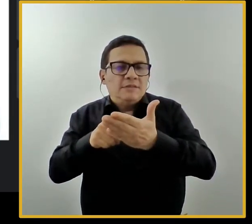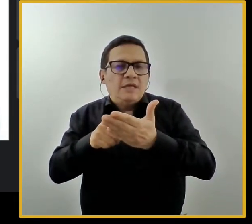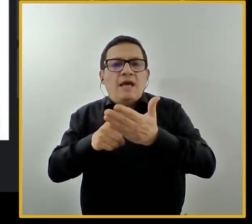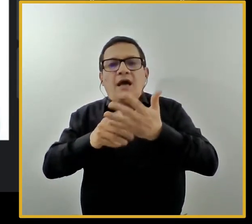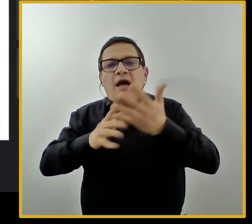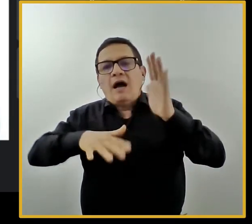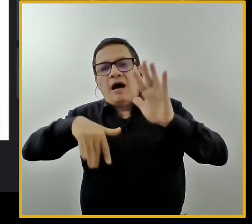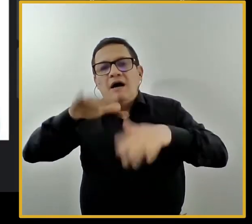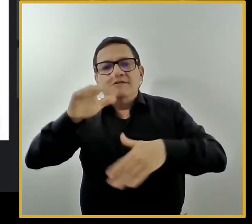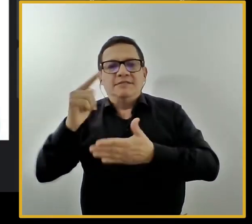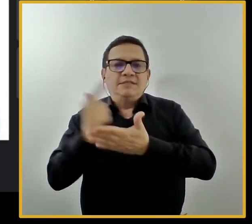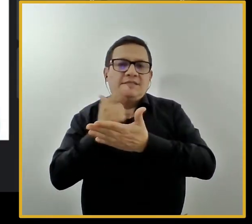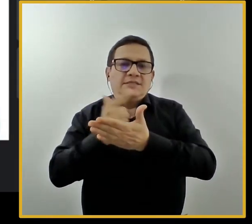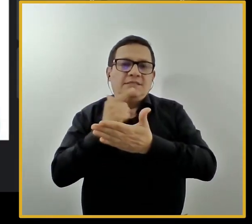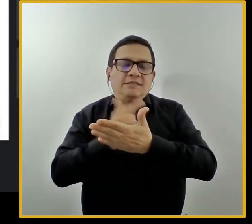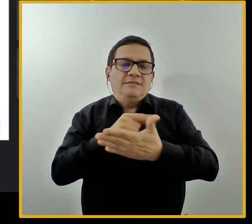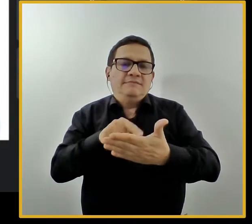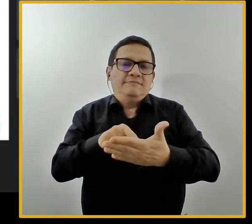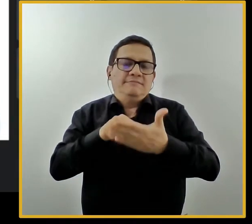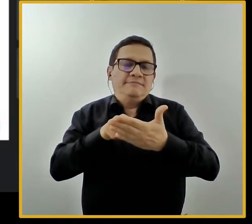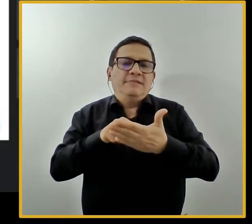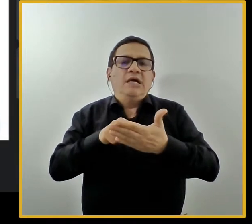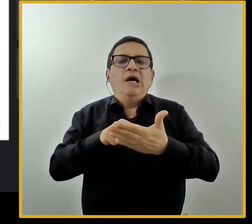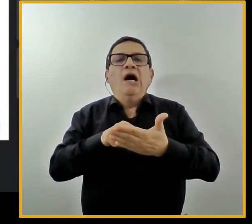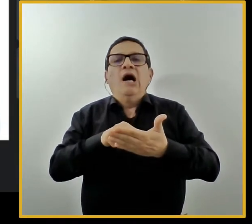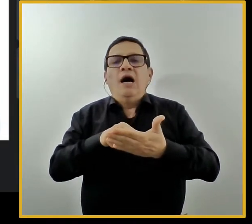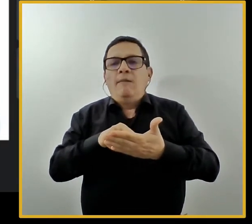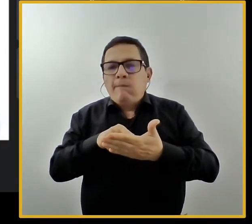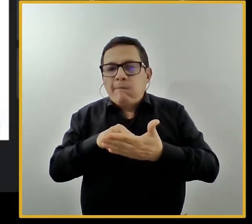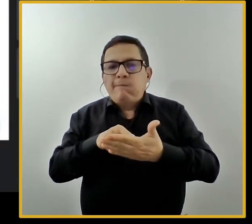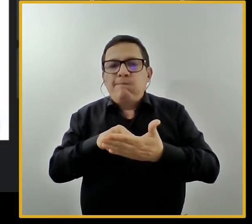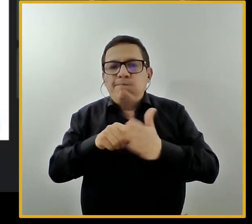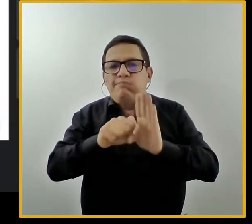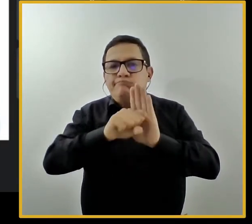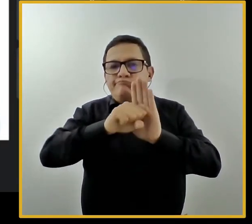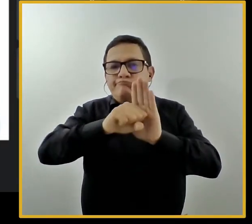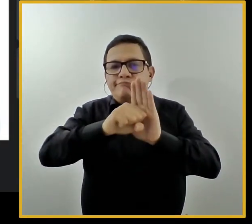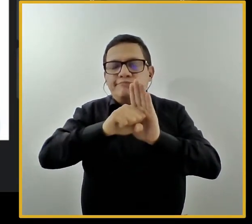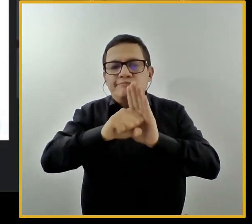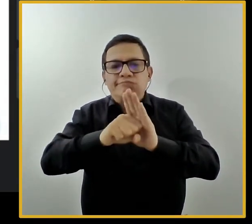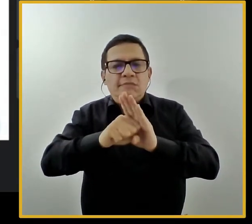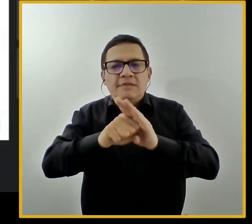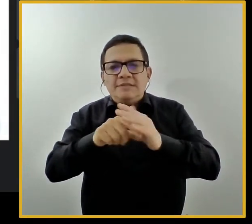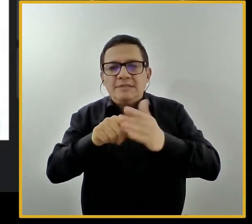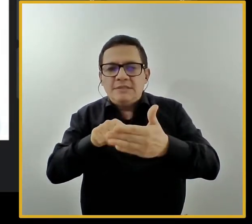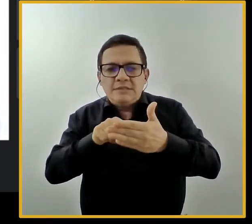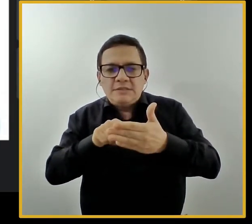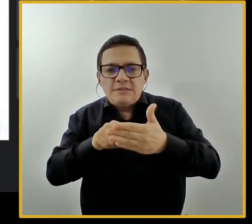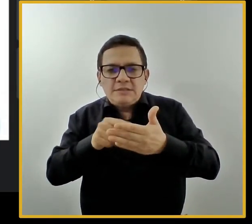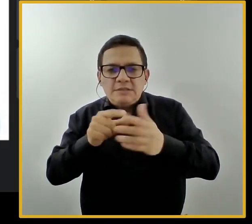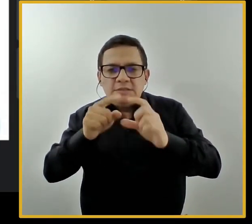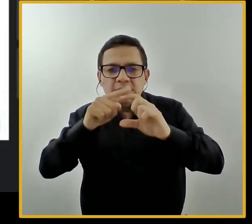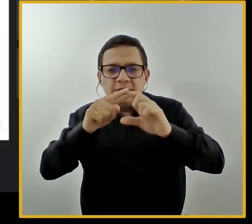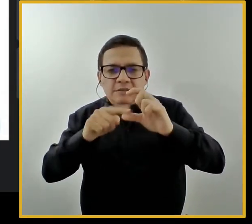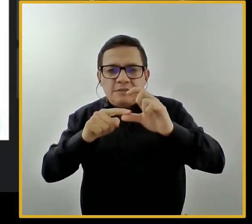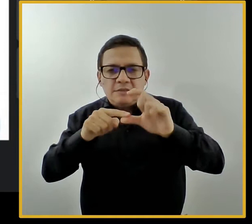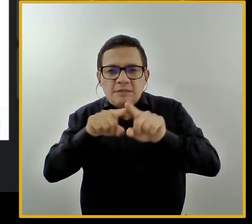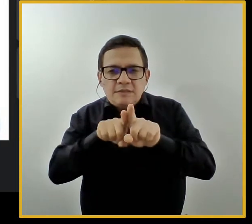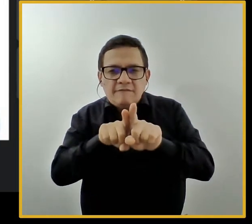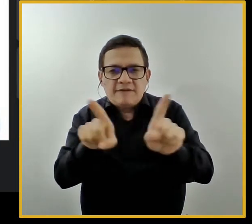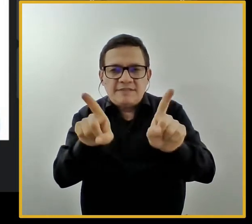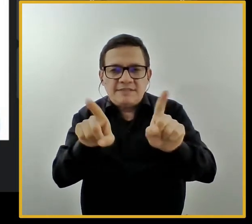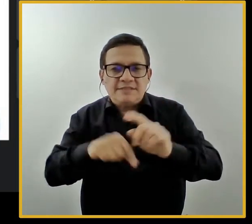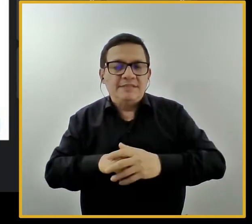algunos libros pues vamos a tener pues allí representado lo que es una ecuación diferencial,